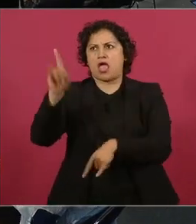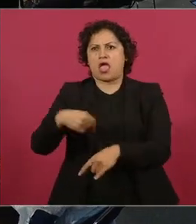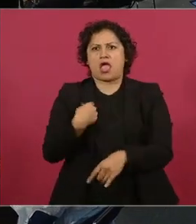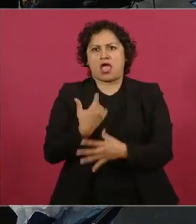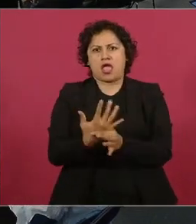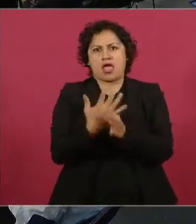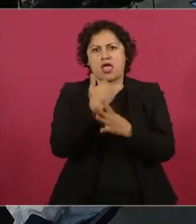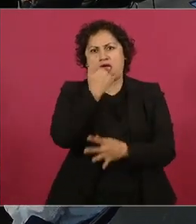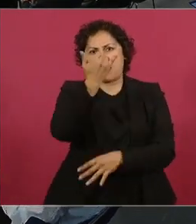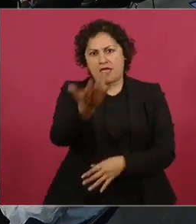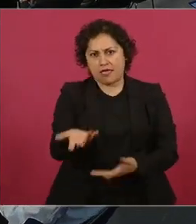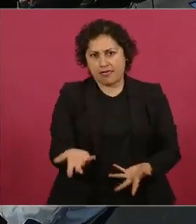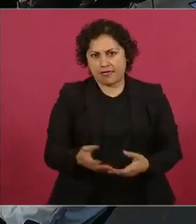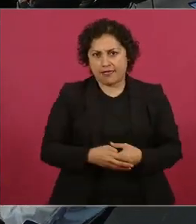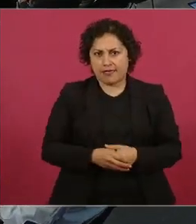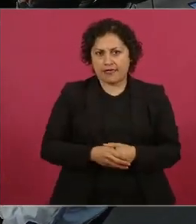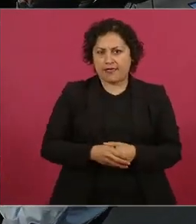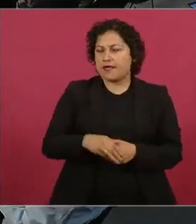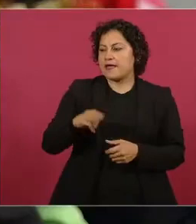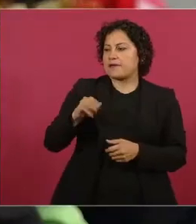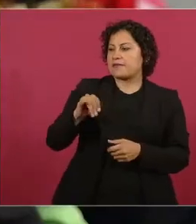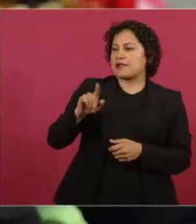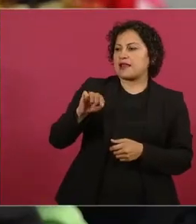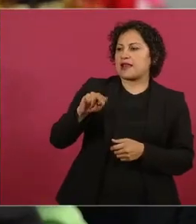En el Milenio, no.